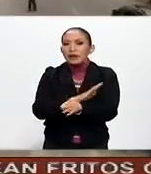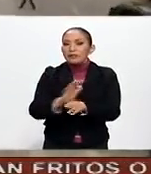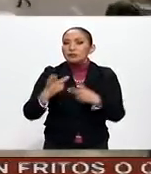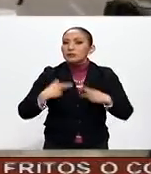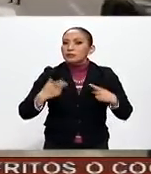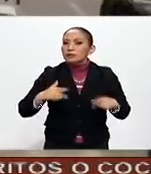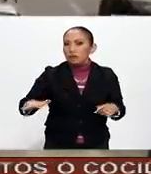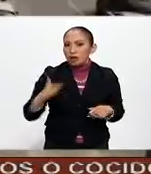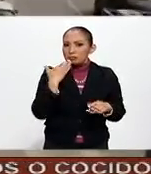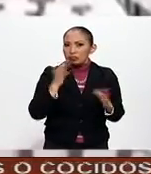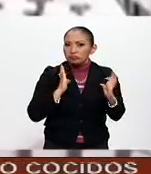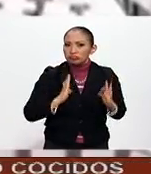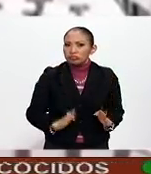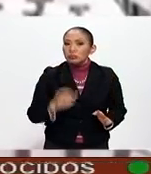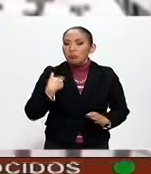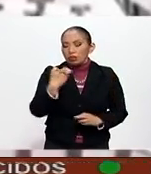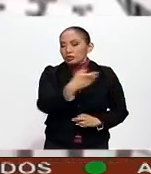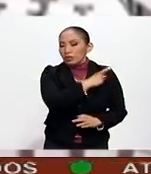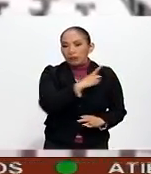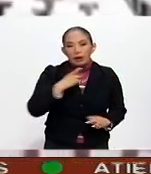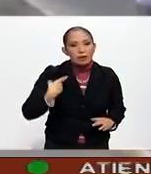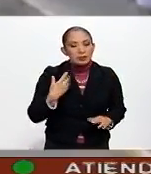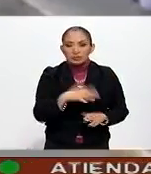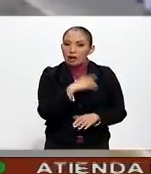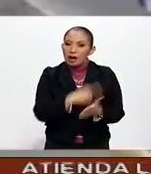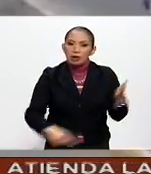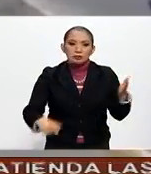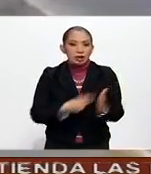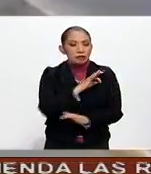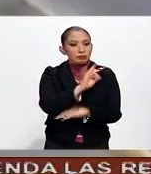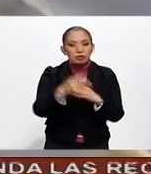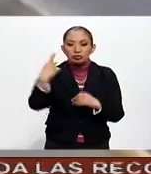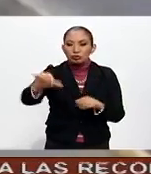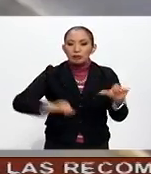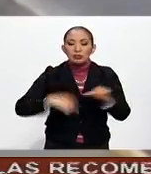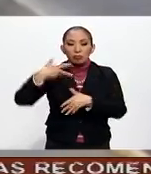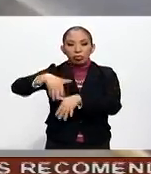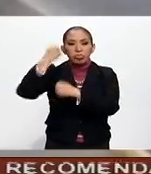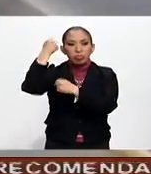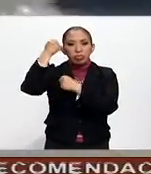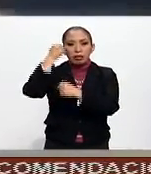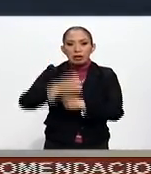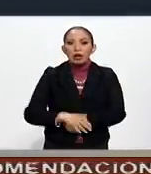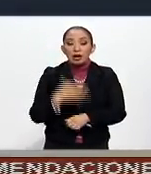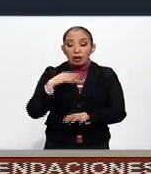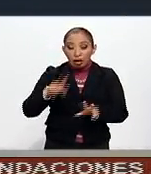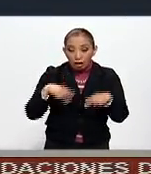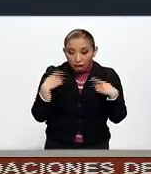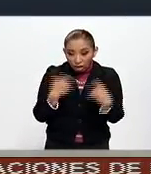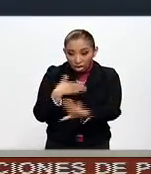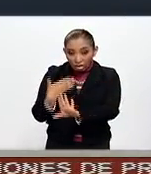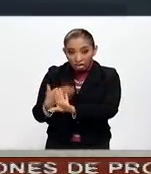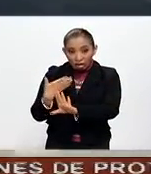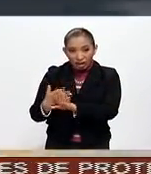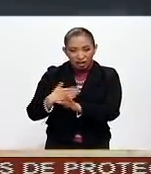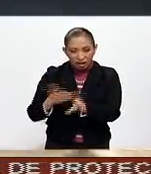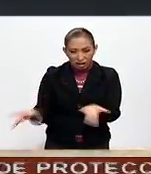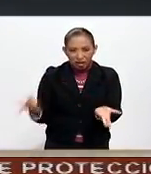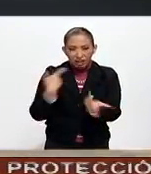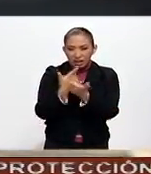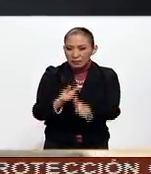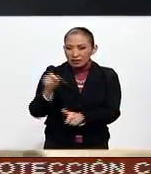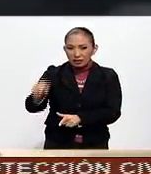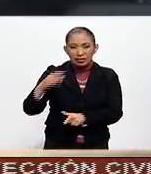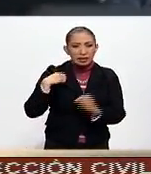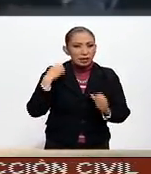la población, por lo que deberán de deponer toda acción de protesta al vulnerar las libertades de los habitantes de Oaxaca